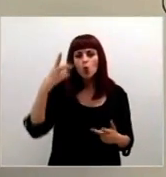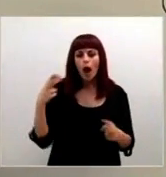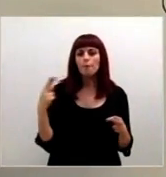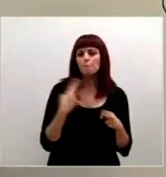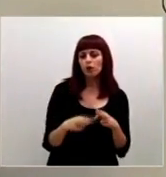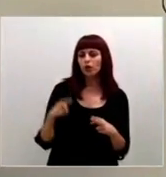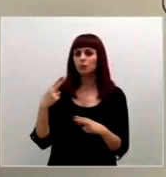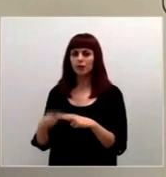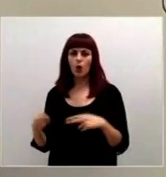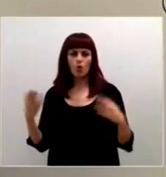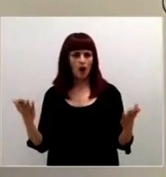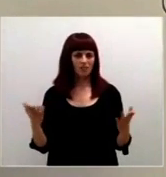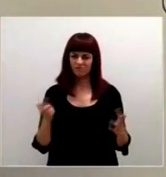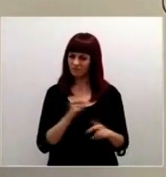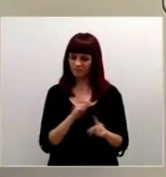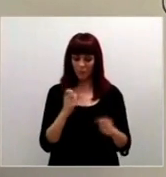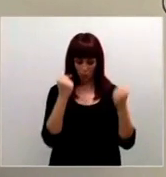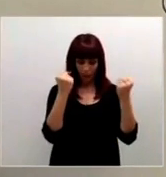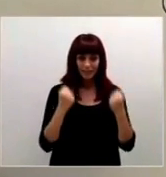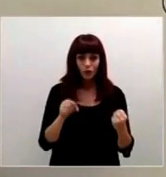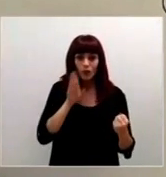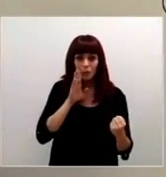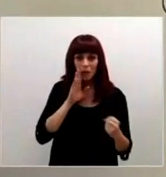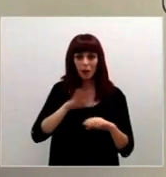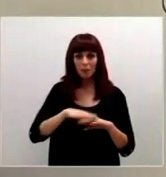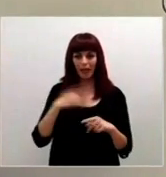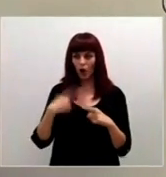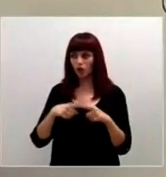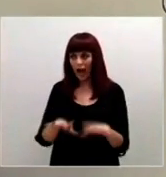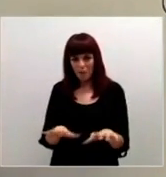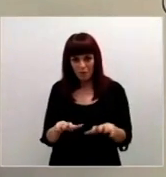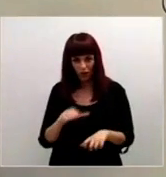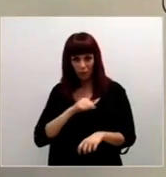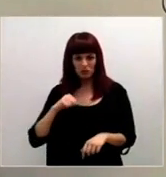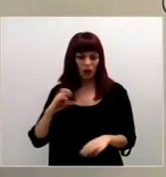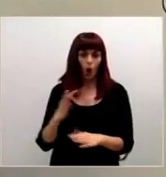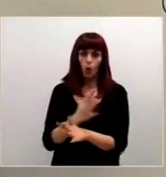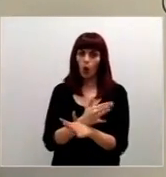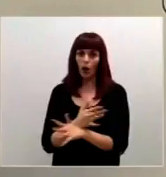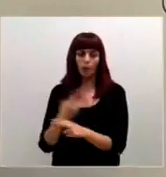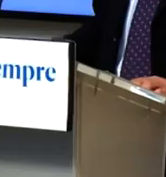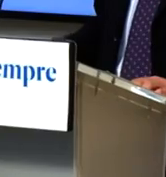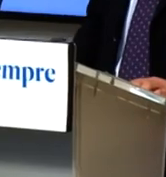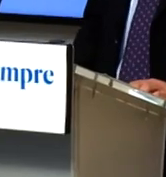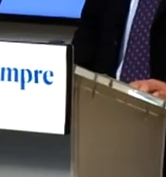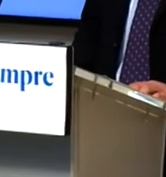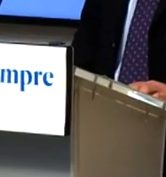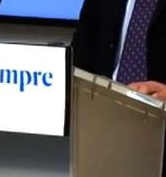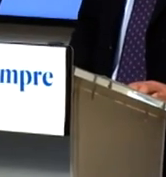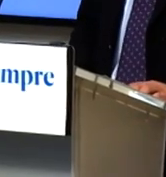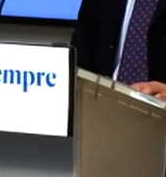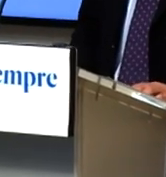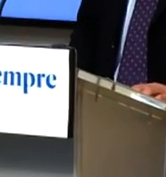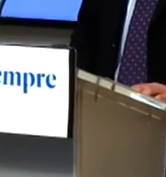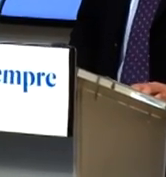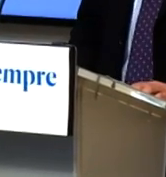tampoco que se utilicen estas instituciones para ambiciones personalistas ni juegos políticos. Una portavoz que en